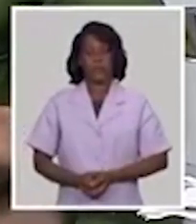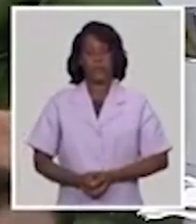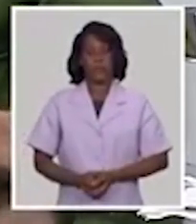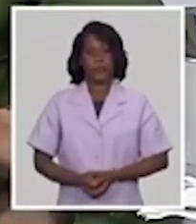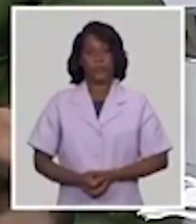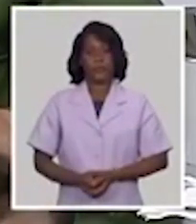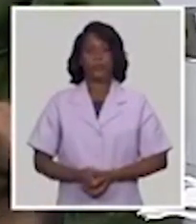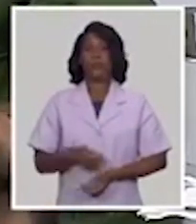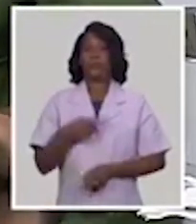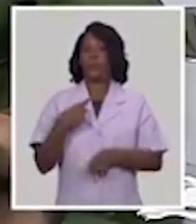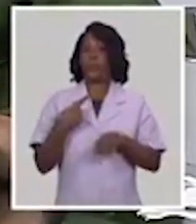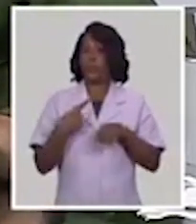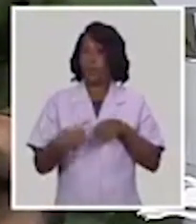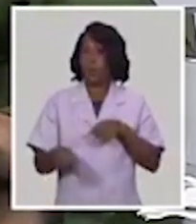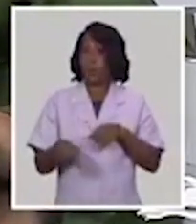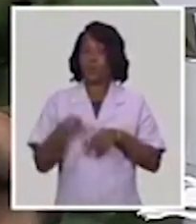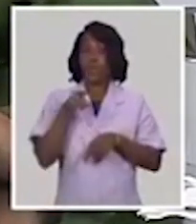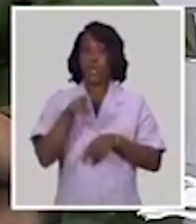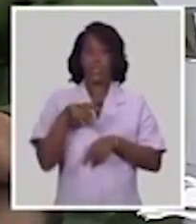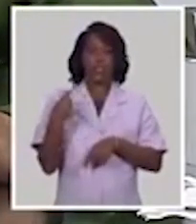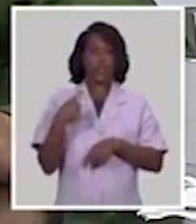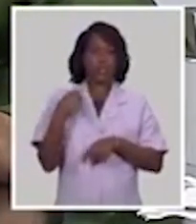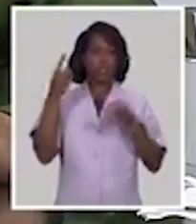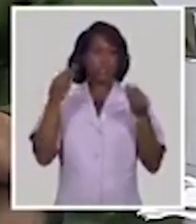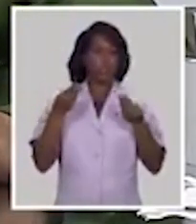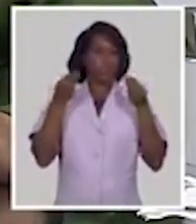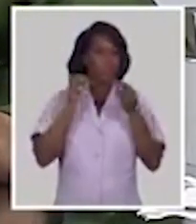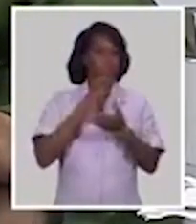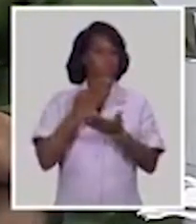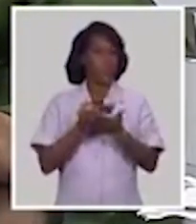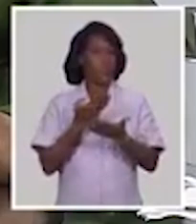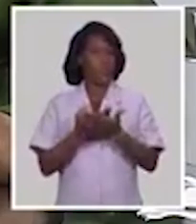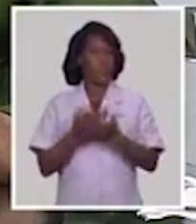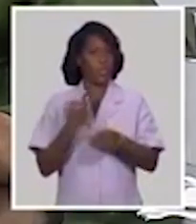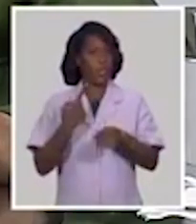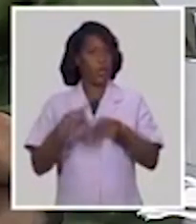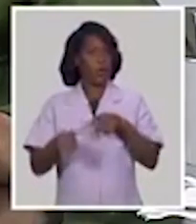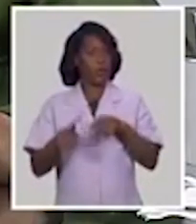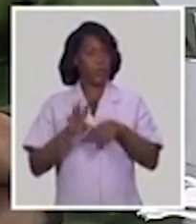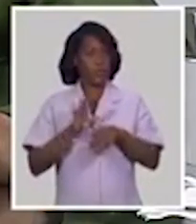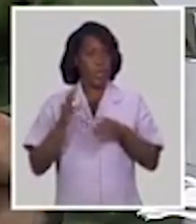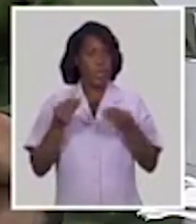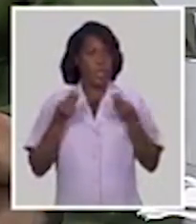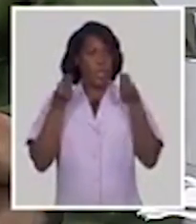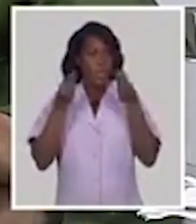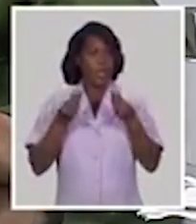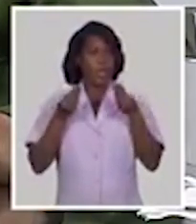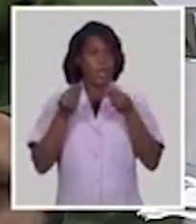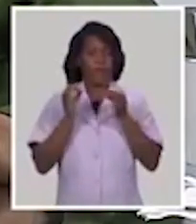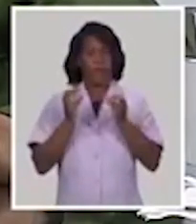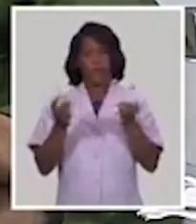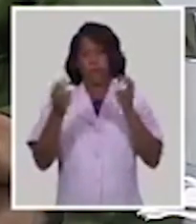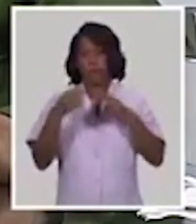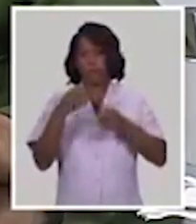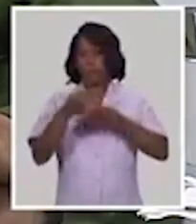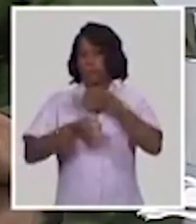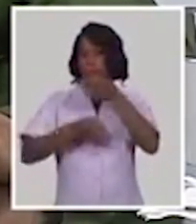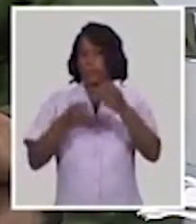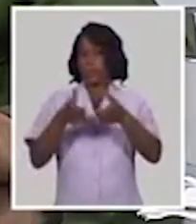ahí se está proponiendo, y así se evaluó en esta reunión de